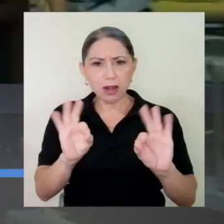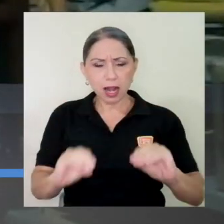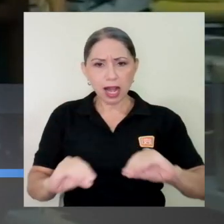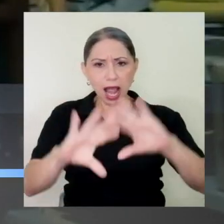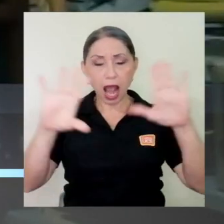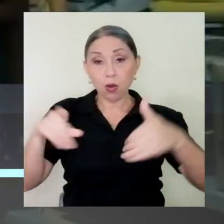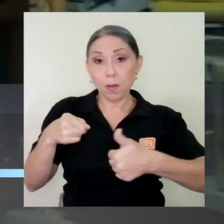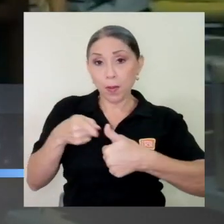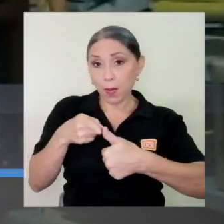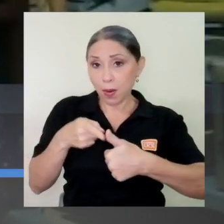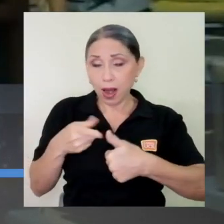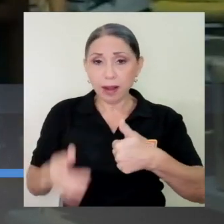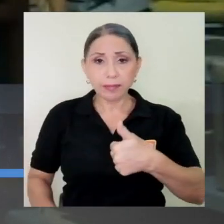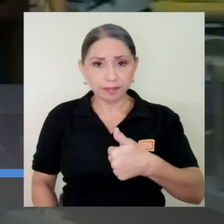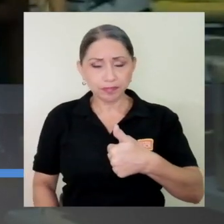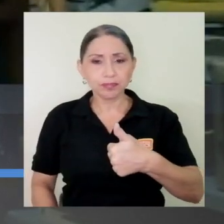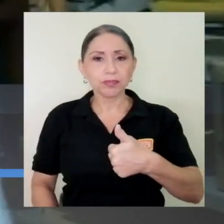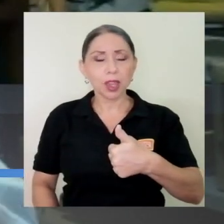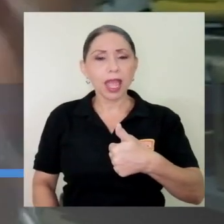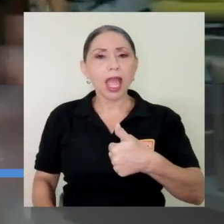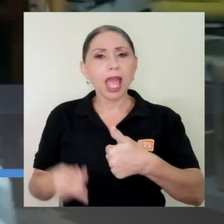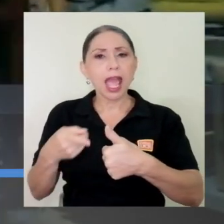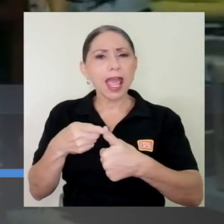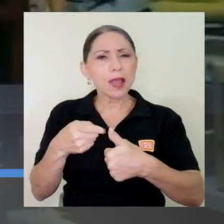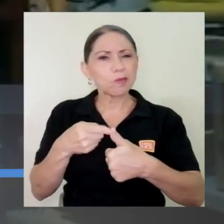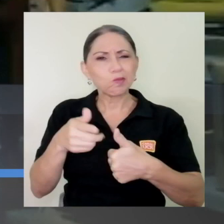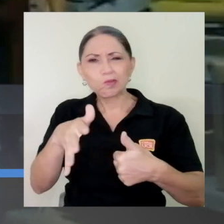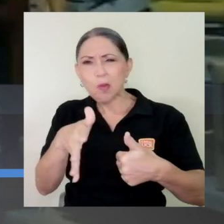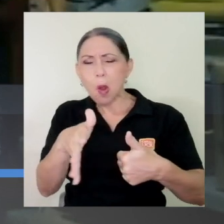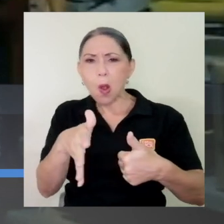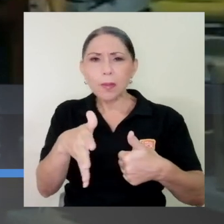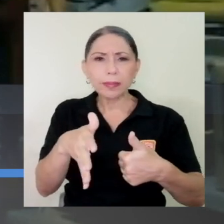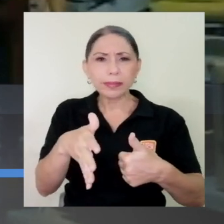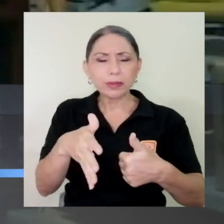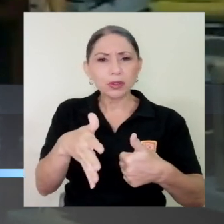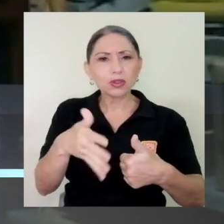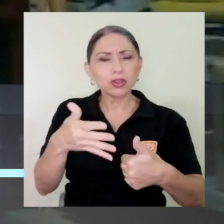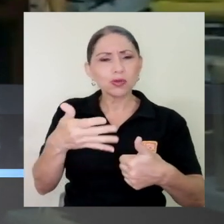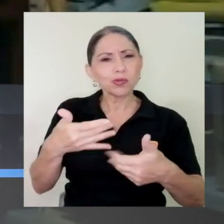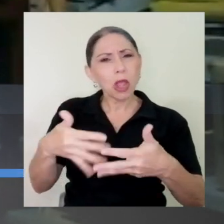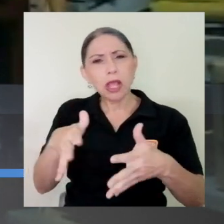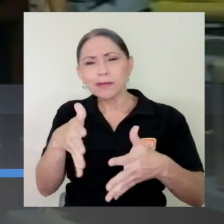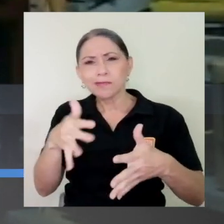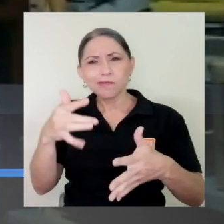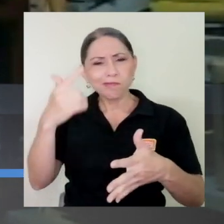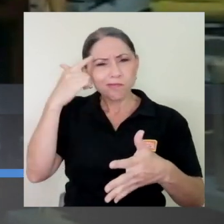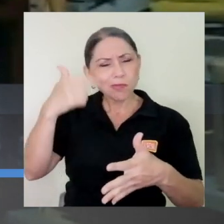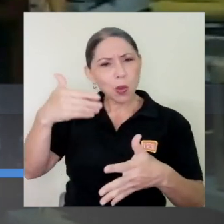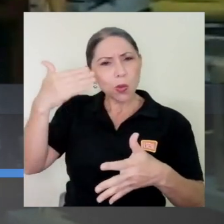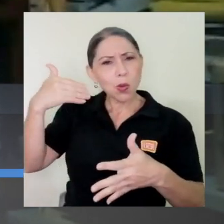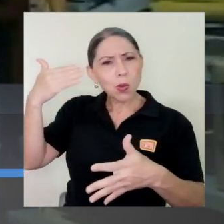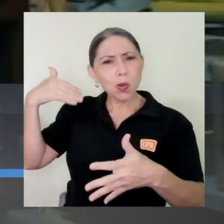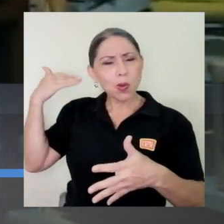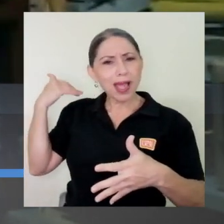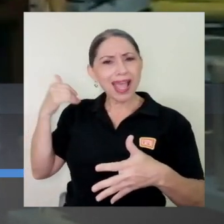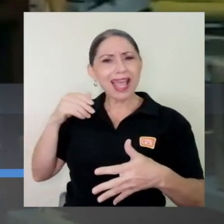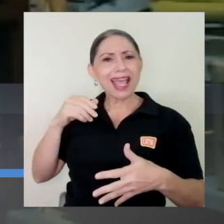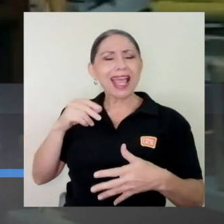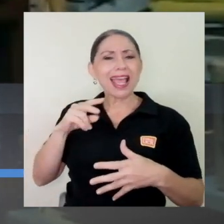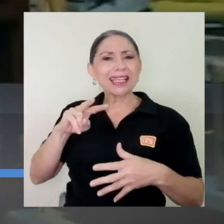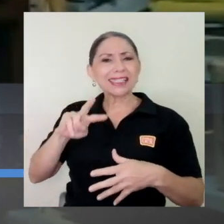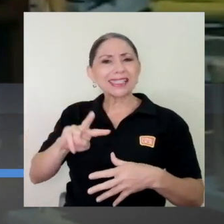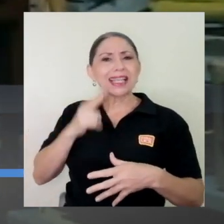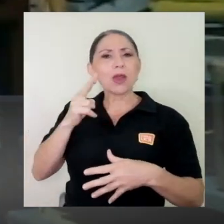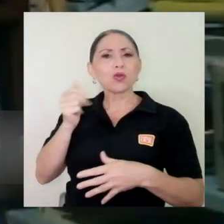es, digamos, o nos ubicamos alrededor de la segunda quincena del mes de